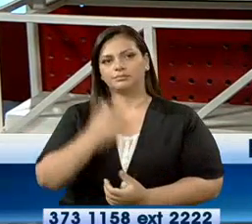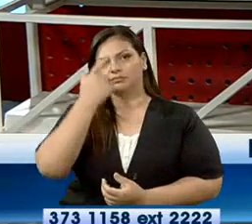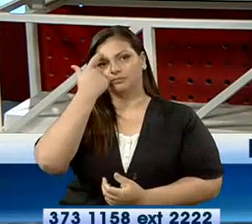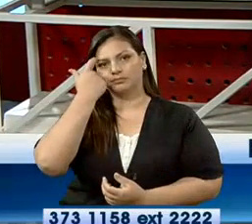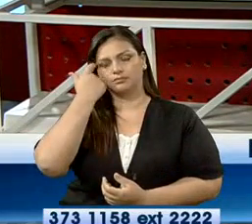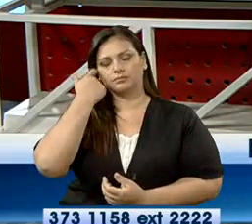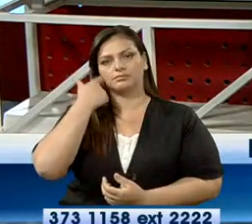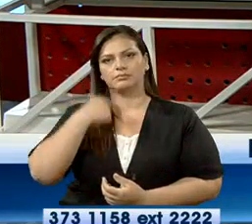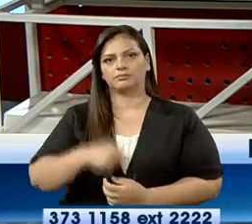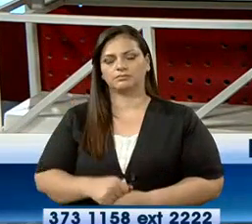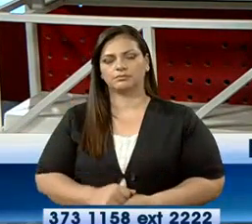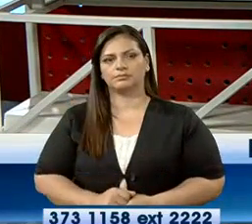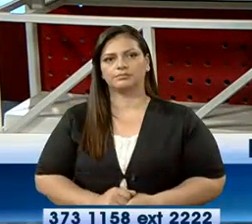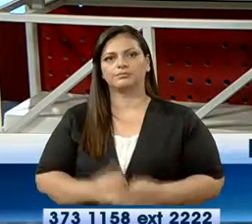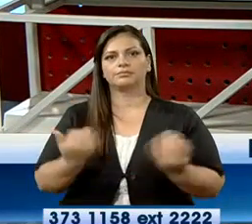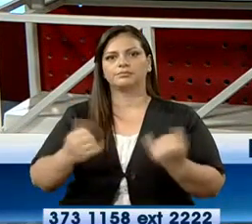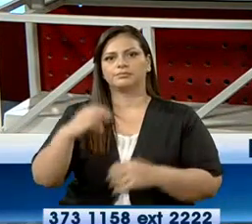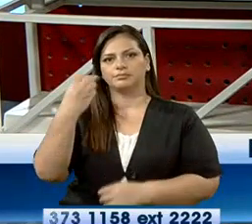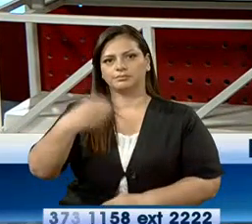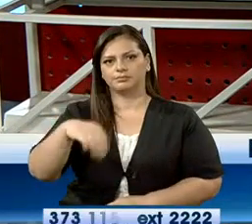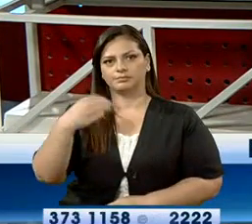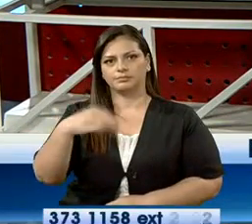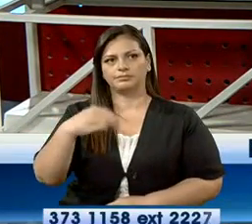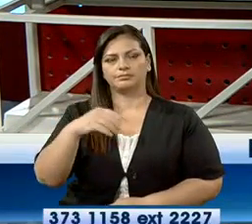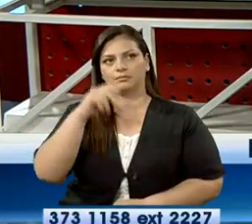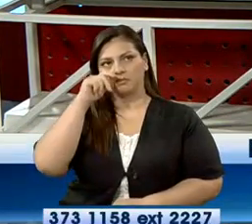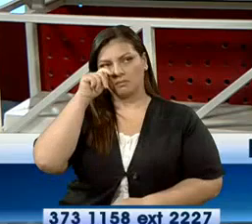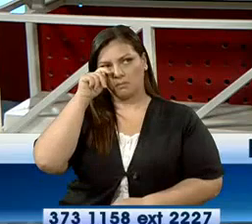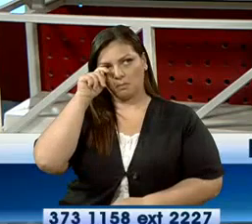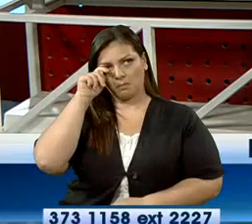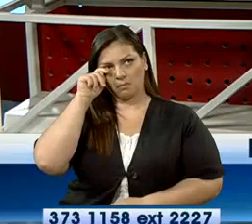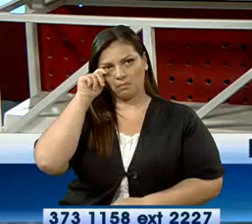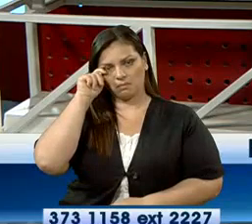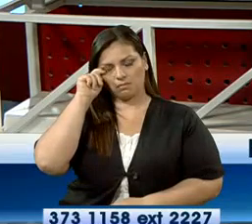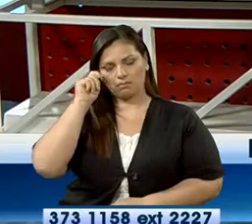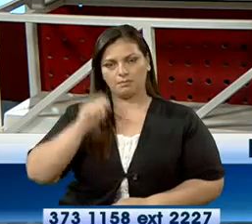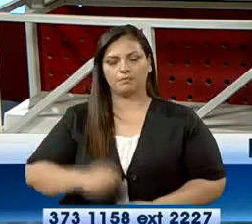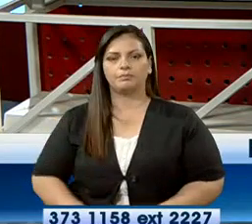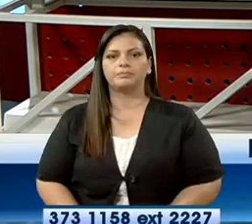buena de semana, vibra. Exactamente, ser, claro. Sí, recordando las anécdotas de la infancia.